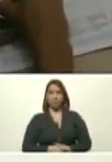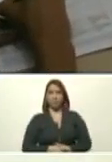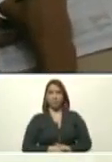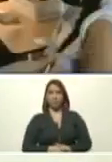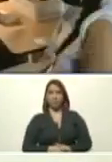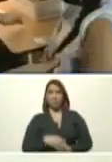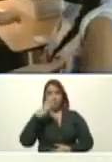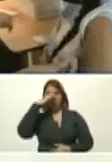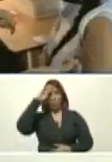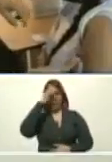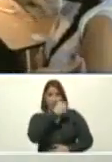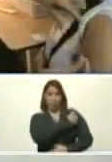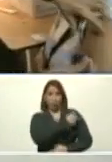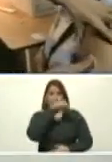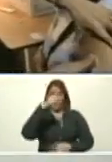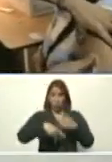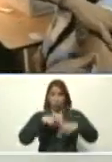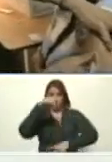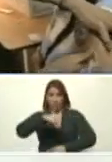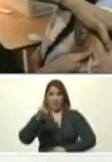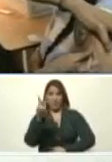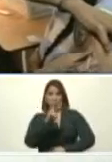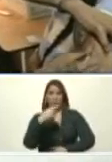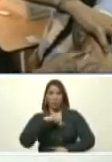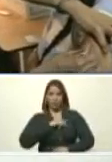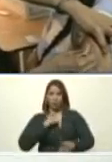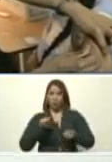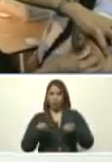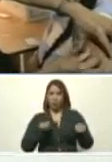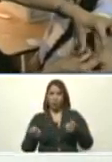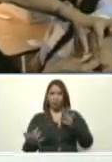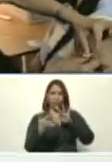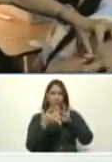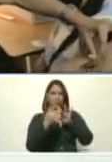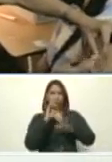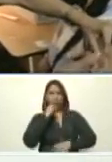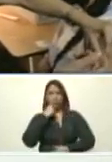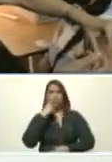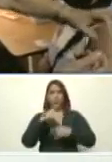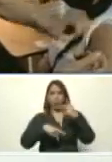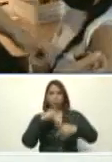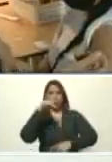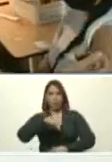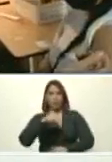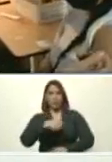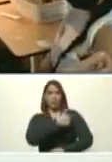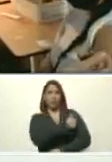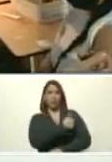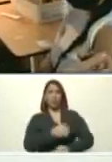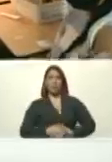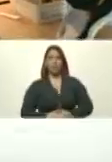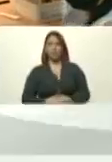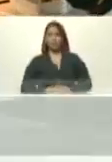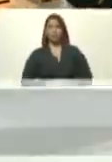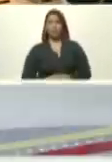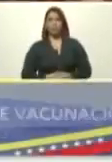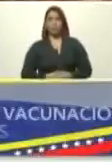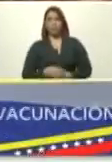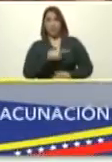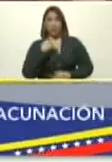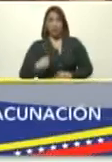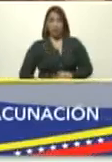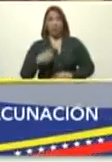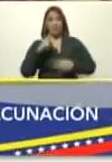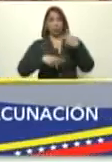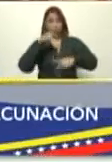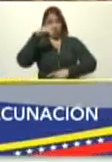vamos a producir aquí. Estamos coordinando con Rusia para producir la vacuna rusa aquí. Las vacunas chinas, producirlas